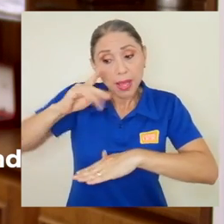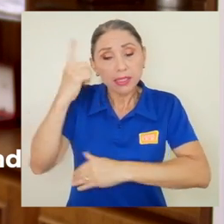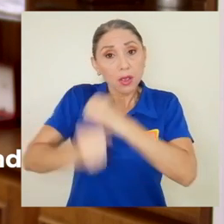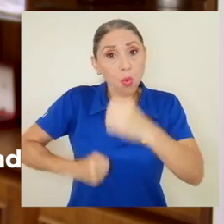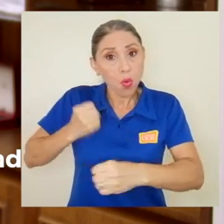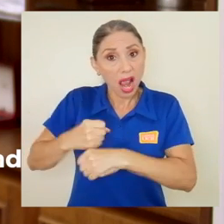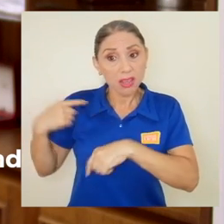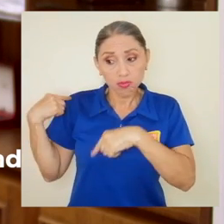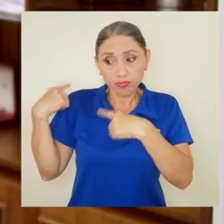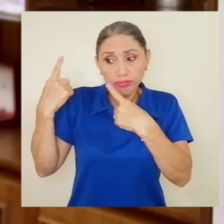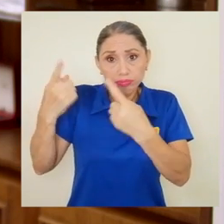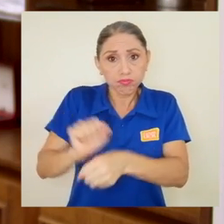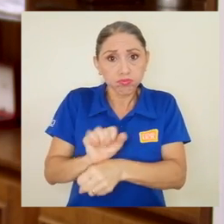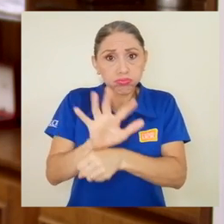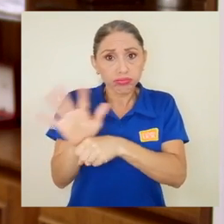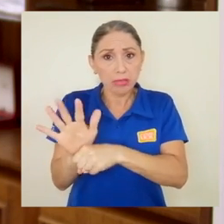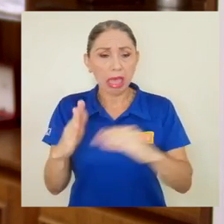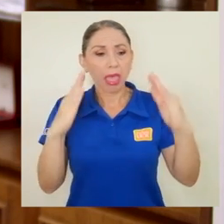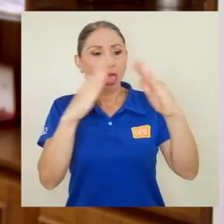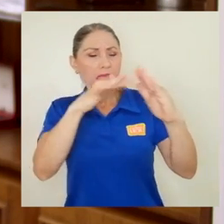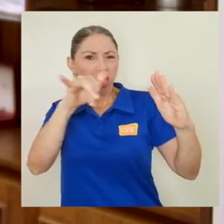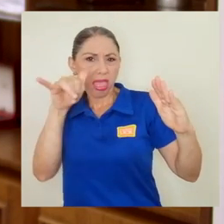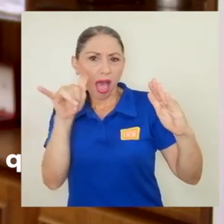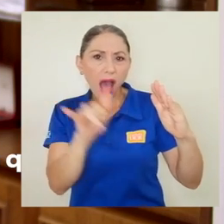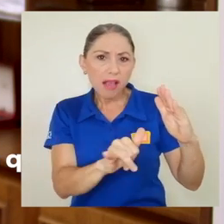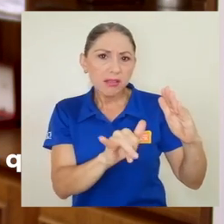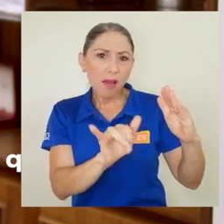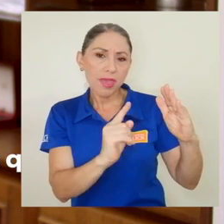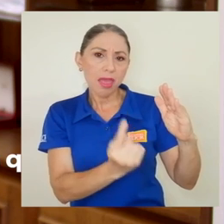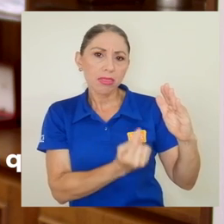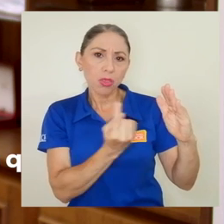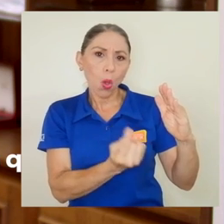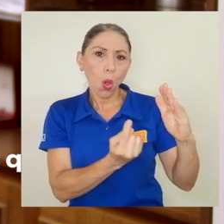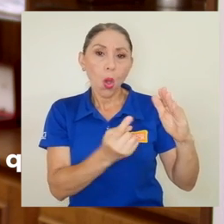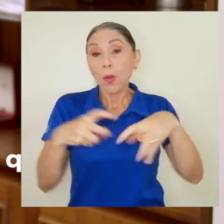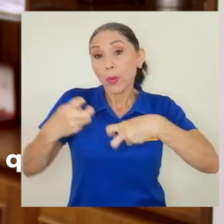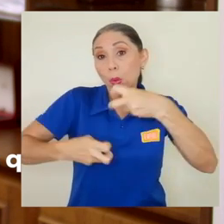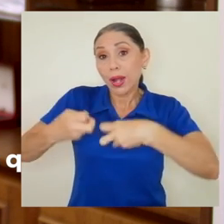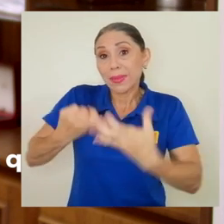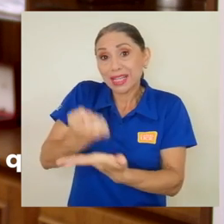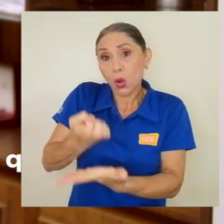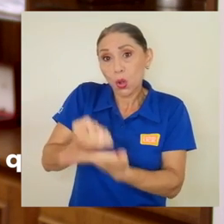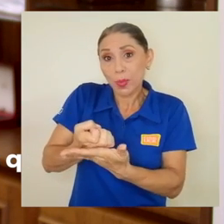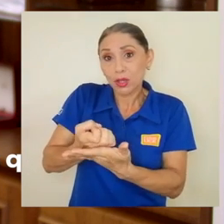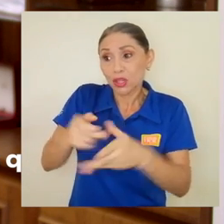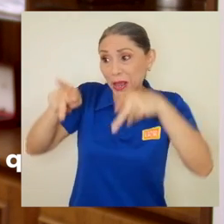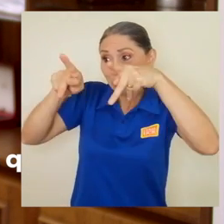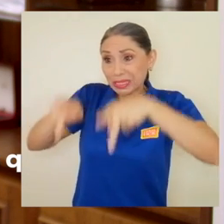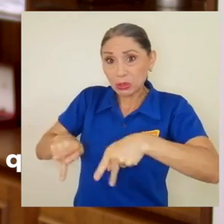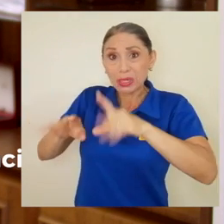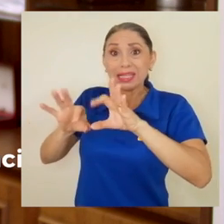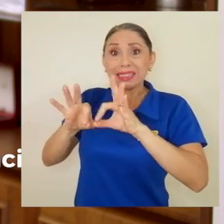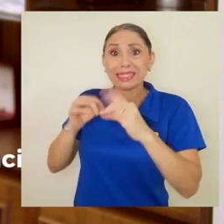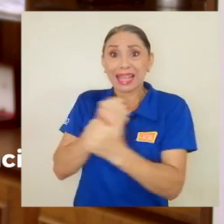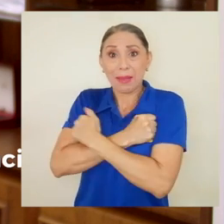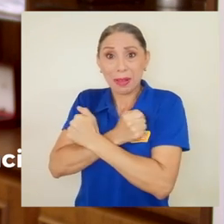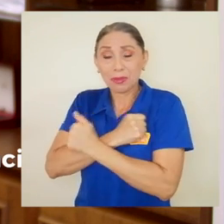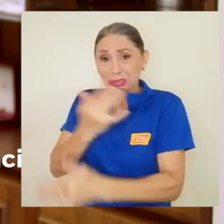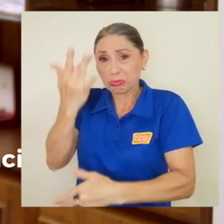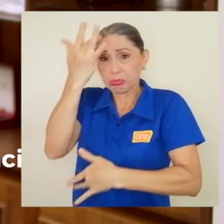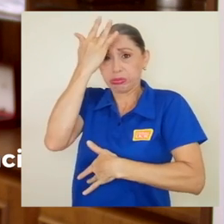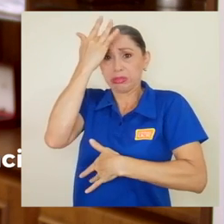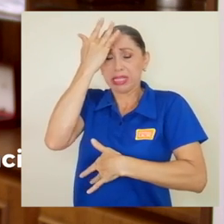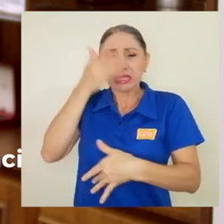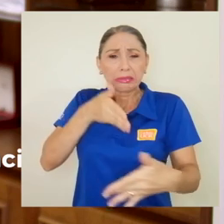desde el inicio de la pandemia y el aislamiento los problemas económicos y la enfermedad de seres queridos han agravado